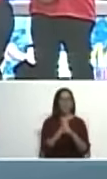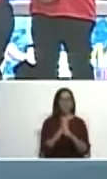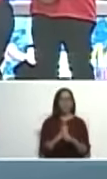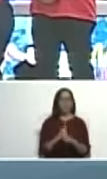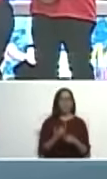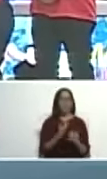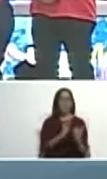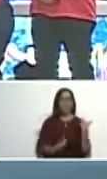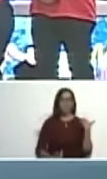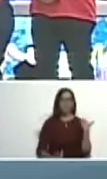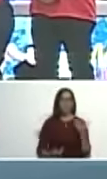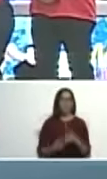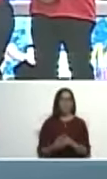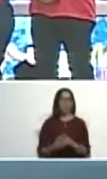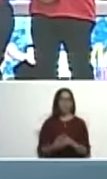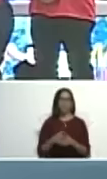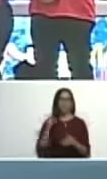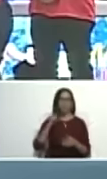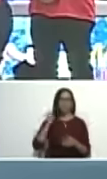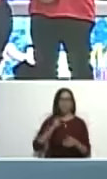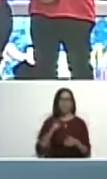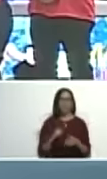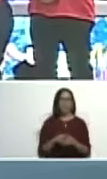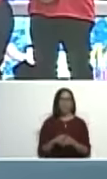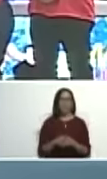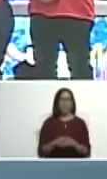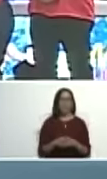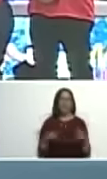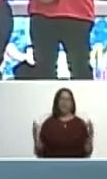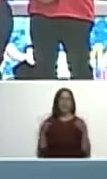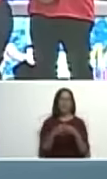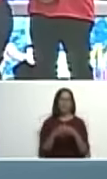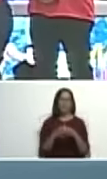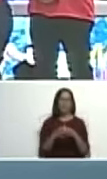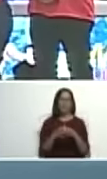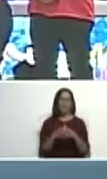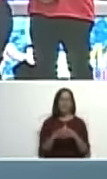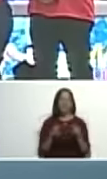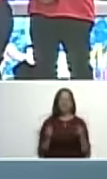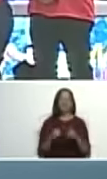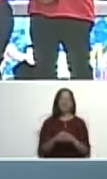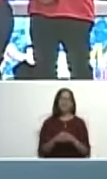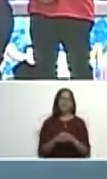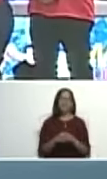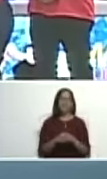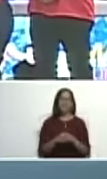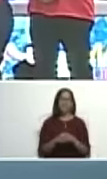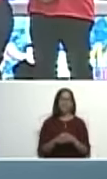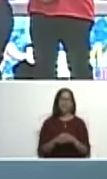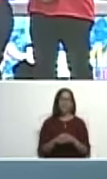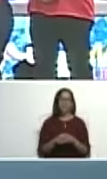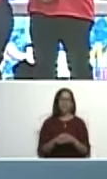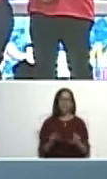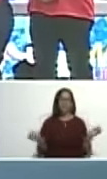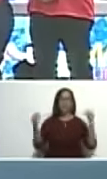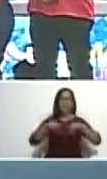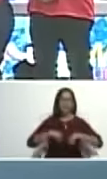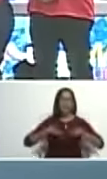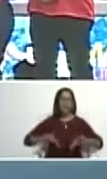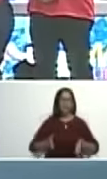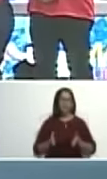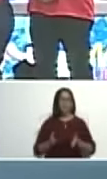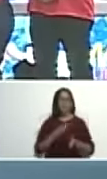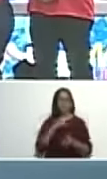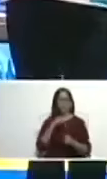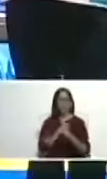presidente, que es oportuno el comentario para consolidar esa vanguardia que nació de lo más profundo de nosotros los trabajadores y